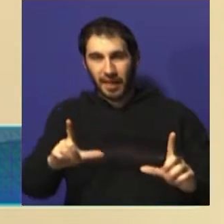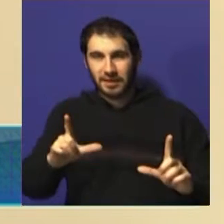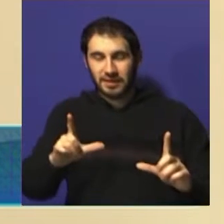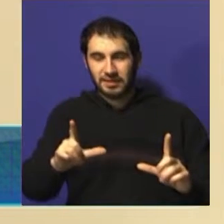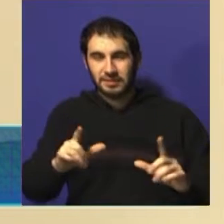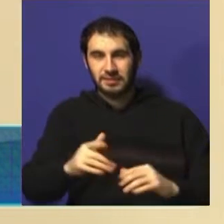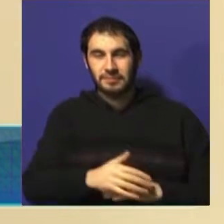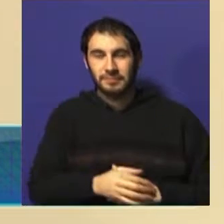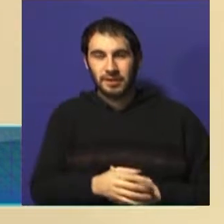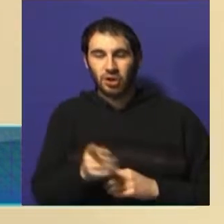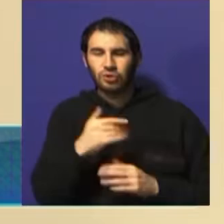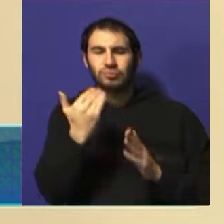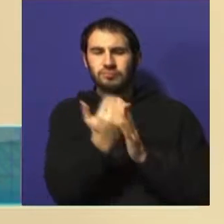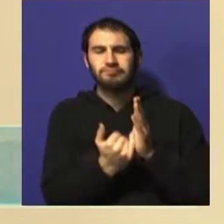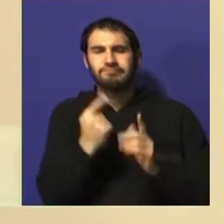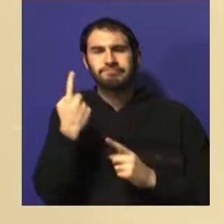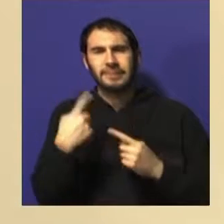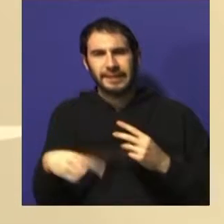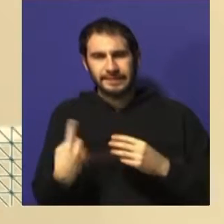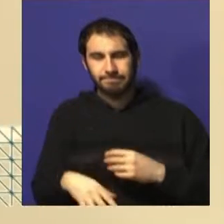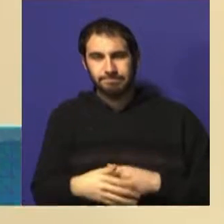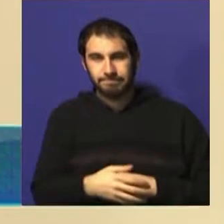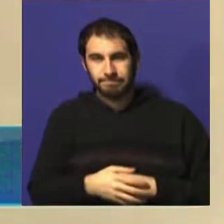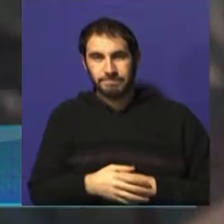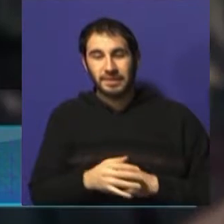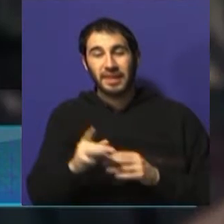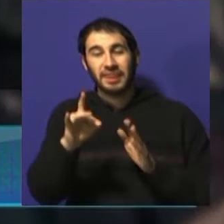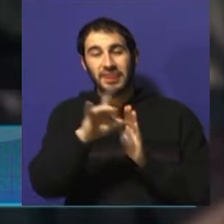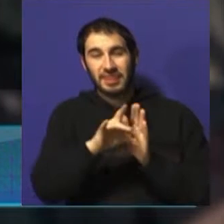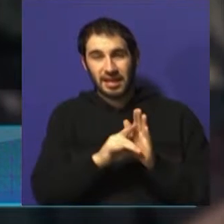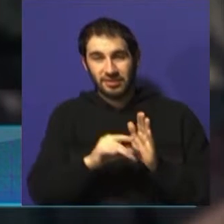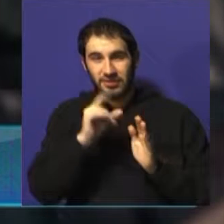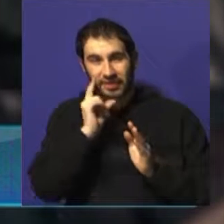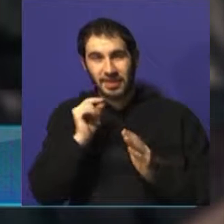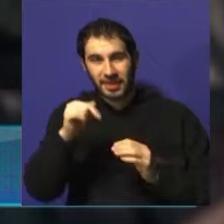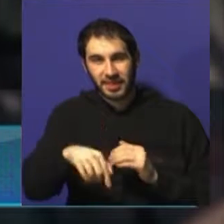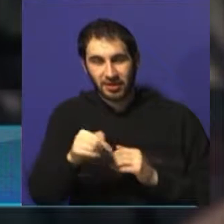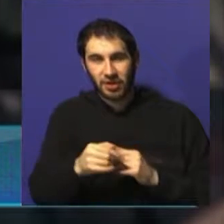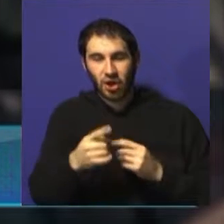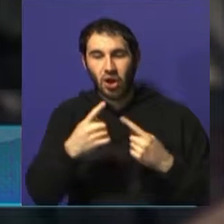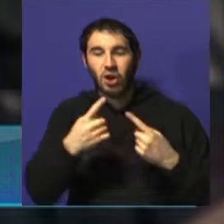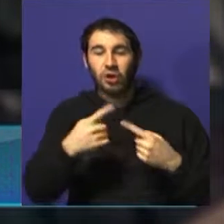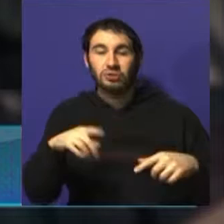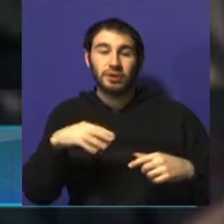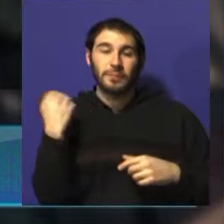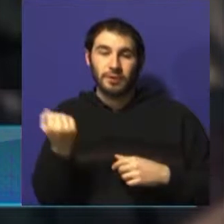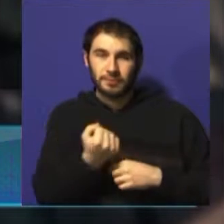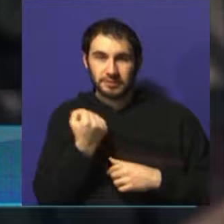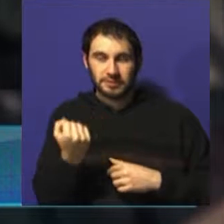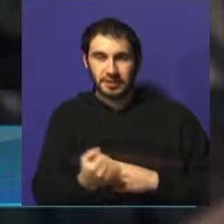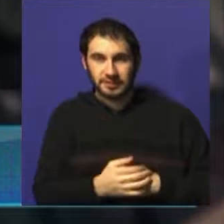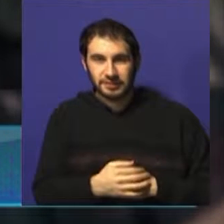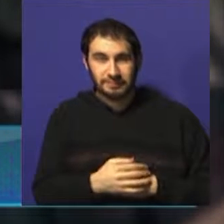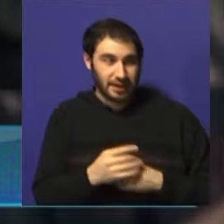vamos a puntualizar. El dato del día es la clave puesto